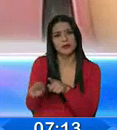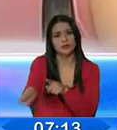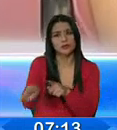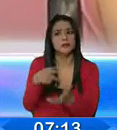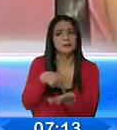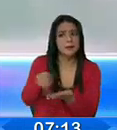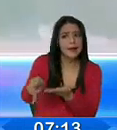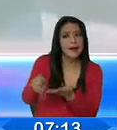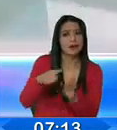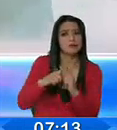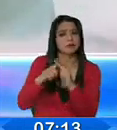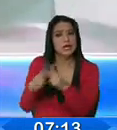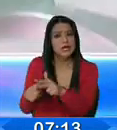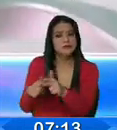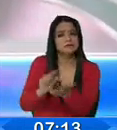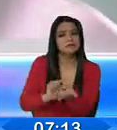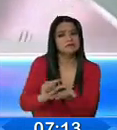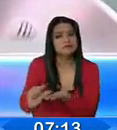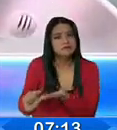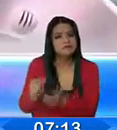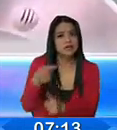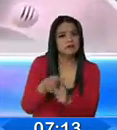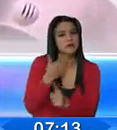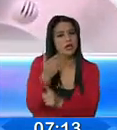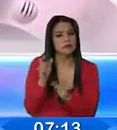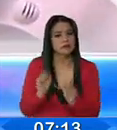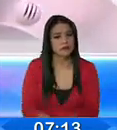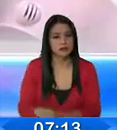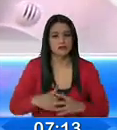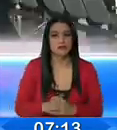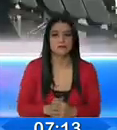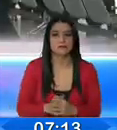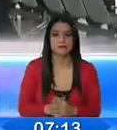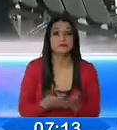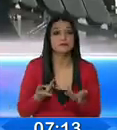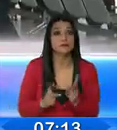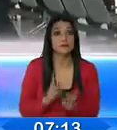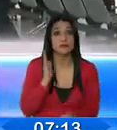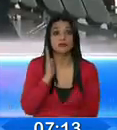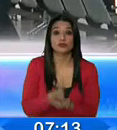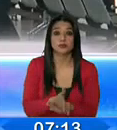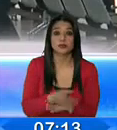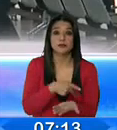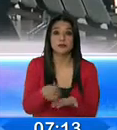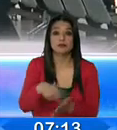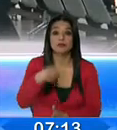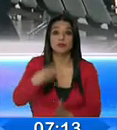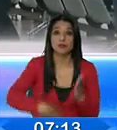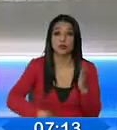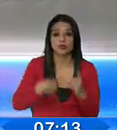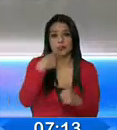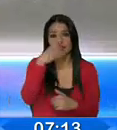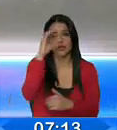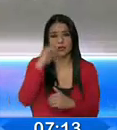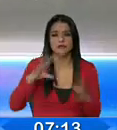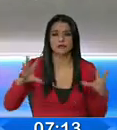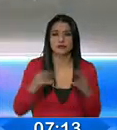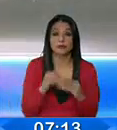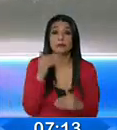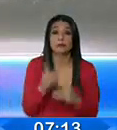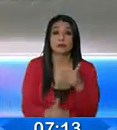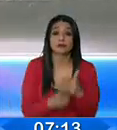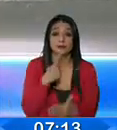el pago de cuotas crediticias mensuales. Se suspende además el cobro de multas e intereses de todos los procesos